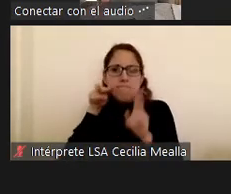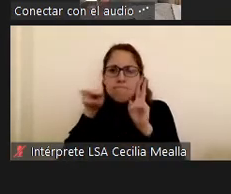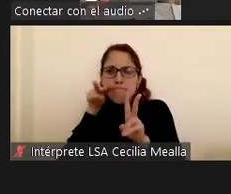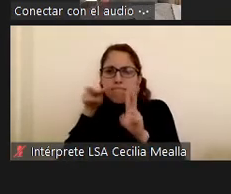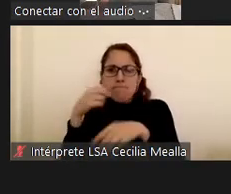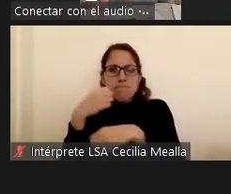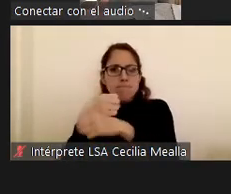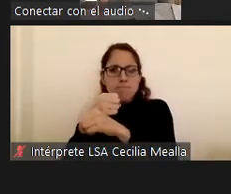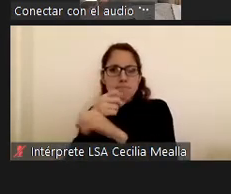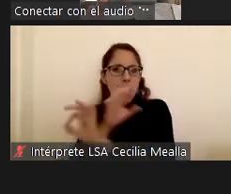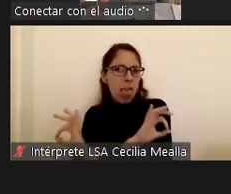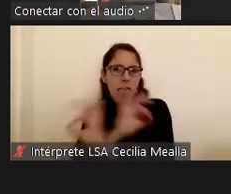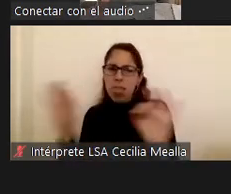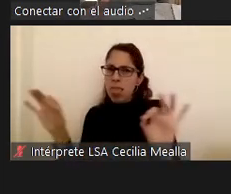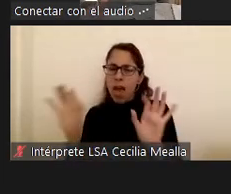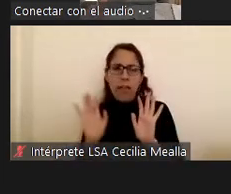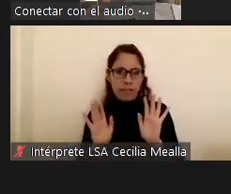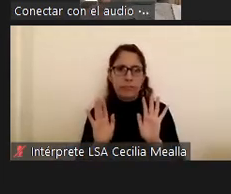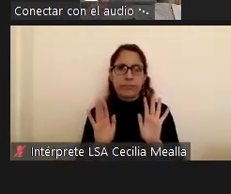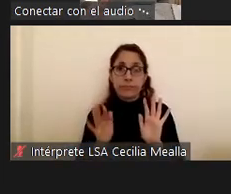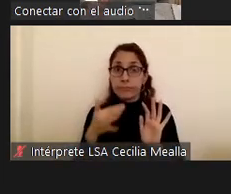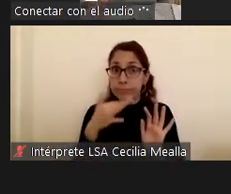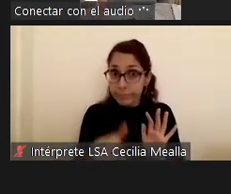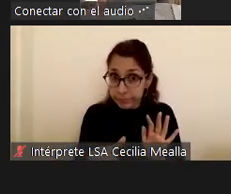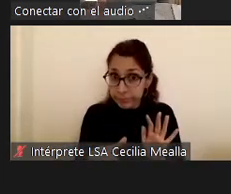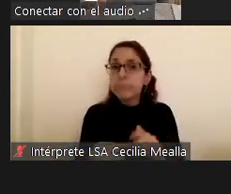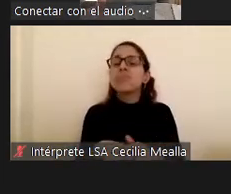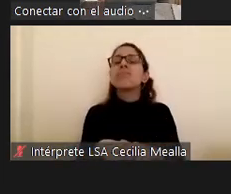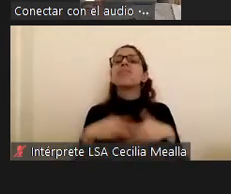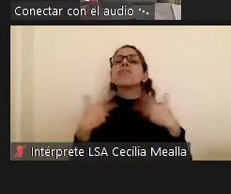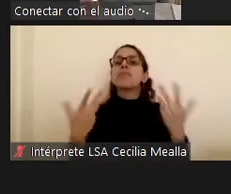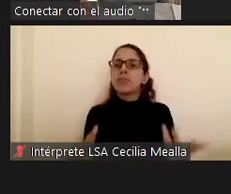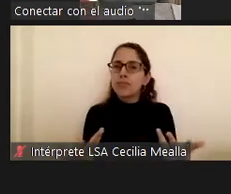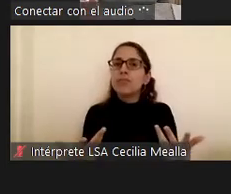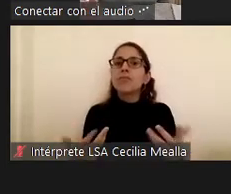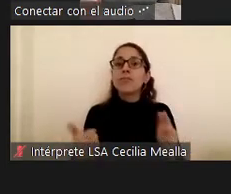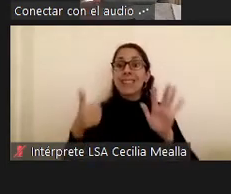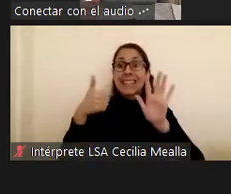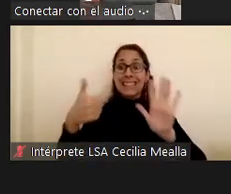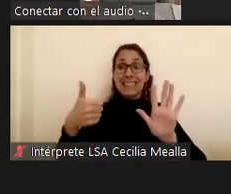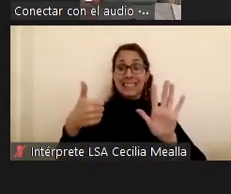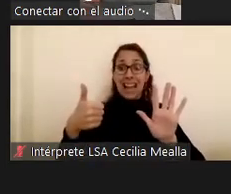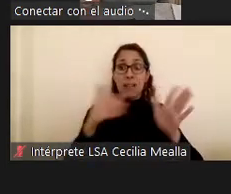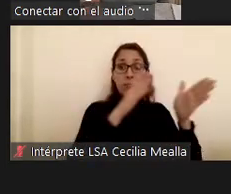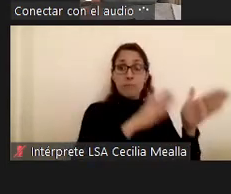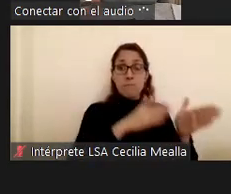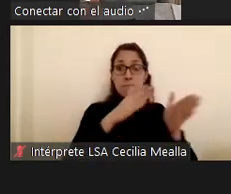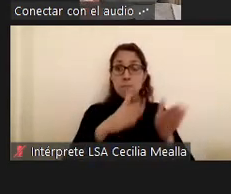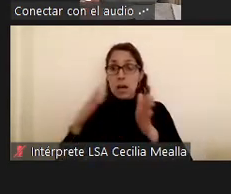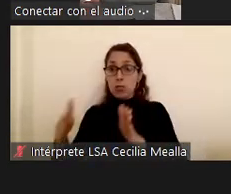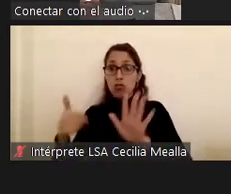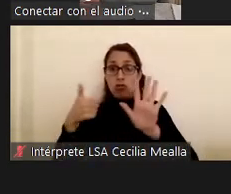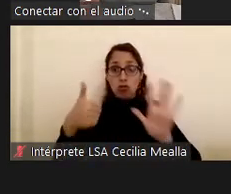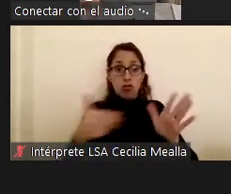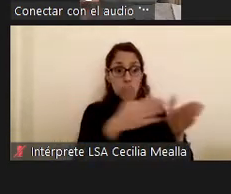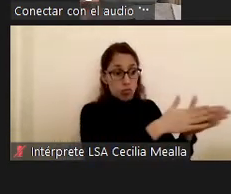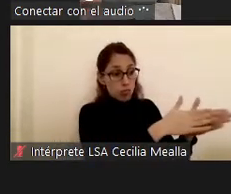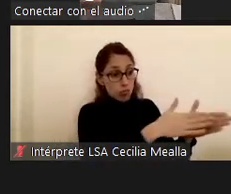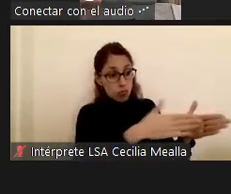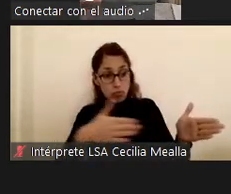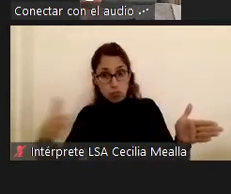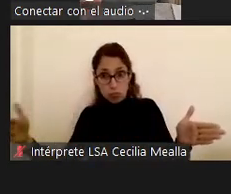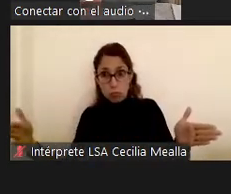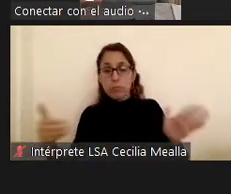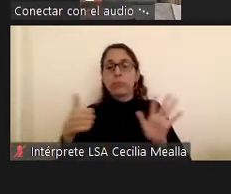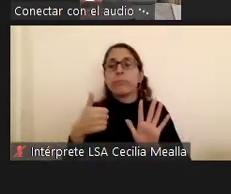ninguna observación microscópica. Por lo tanto, en los 6 pasos de la marcha bacteriológica, donde vamos a hacer